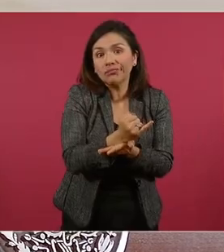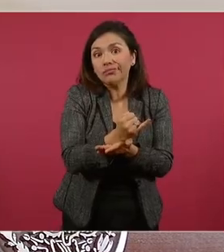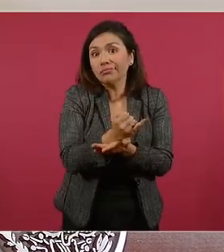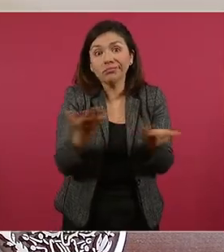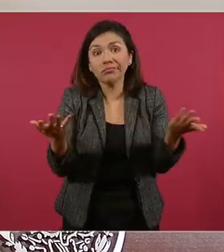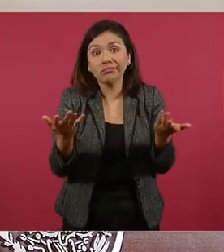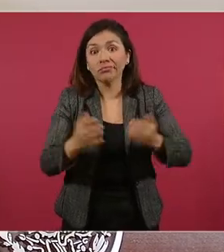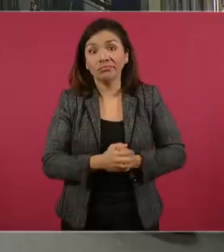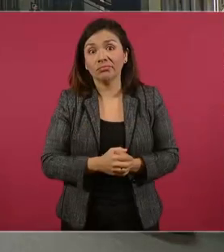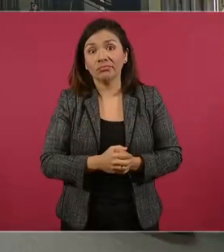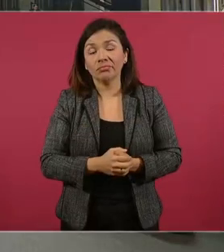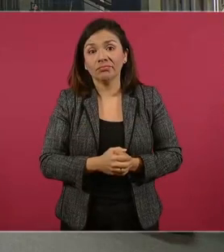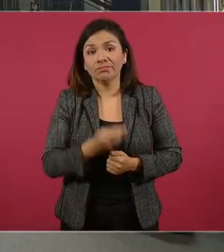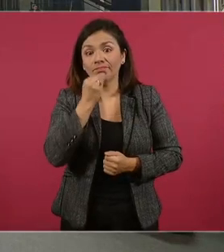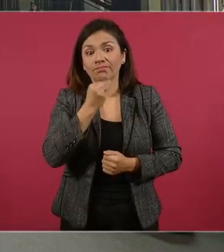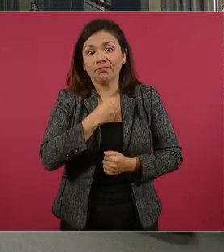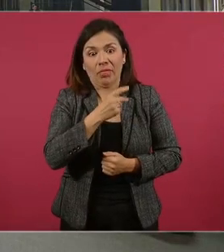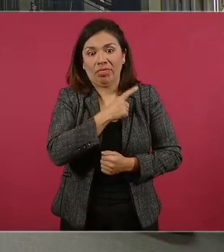tiene que tomar